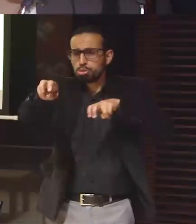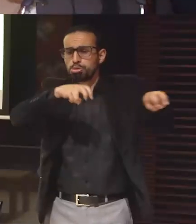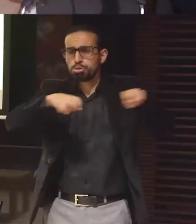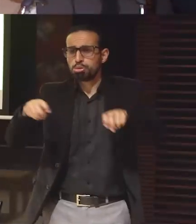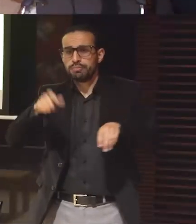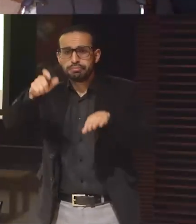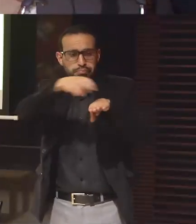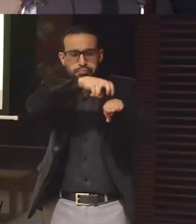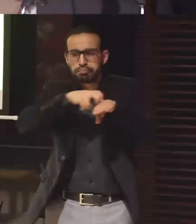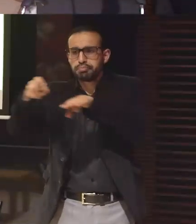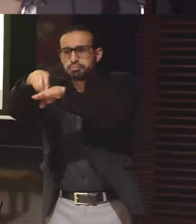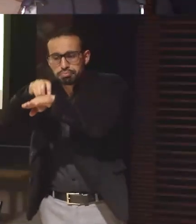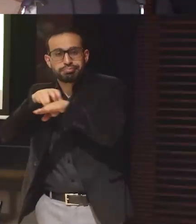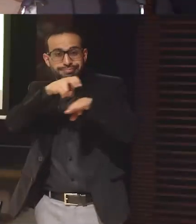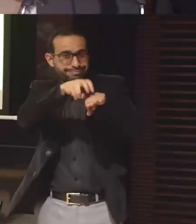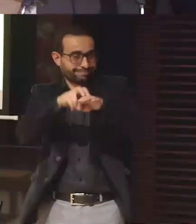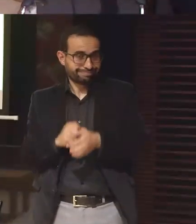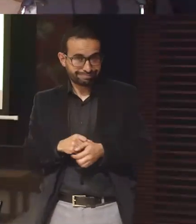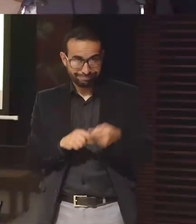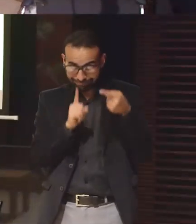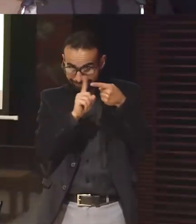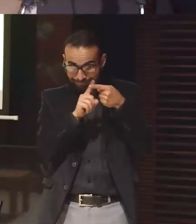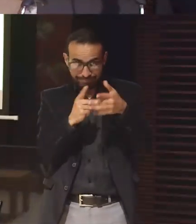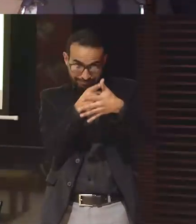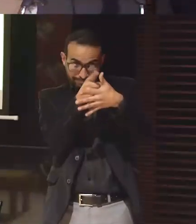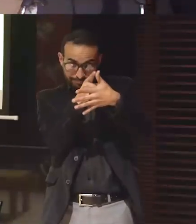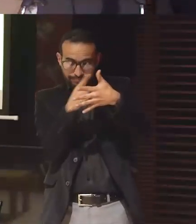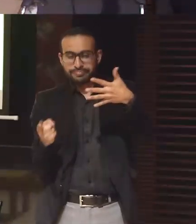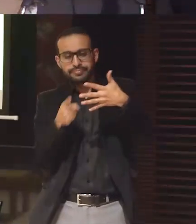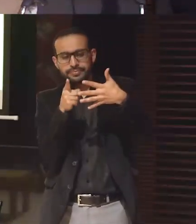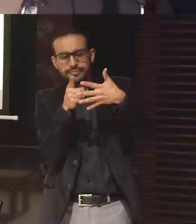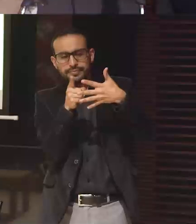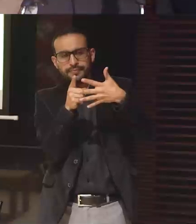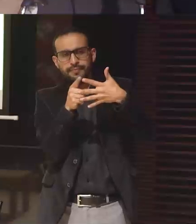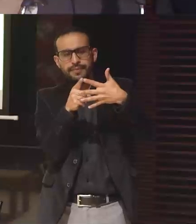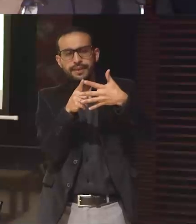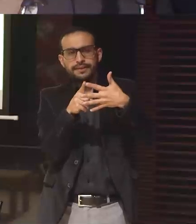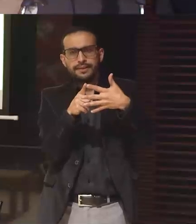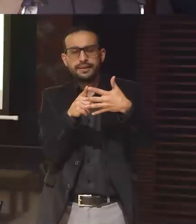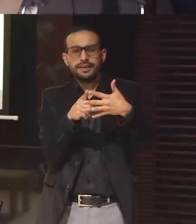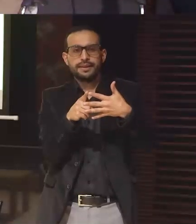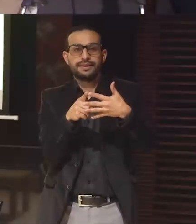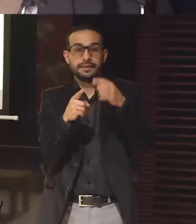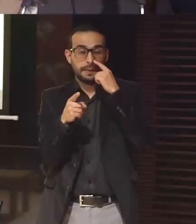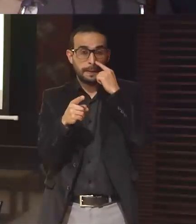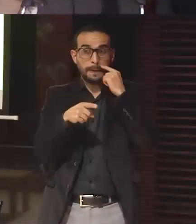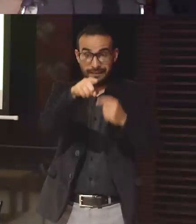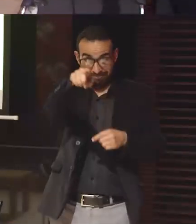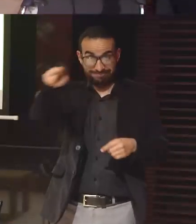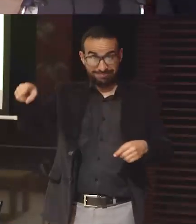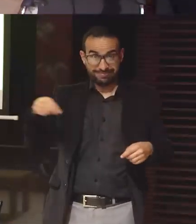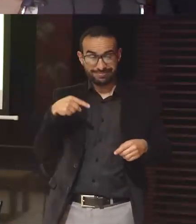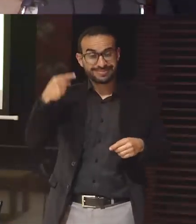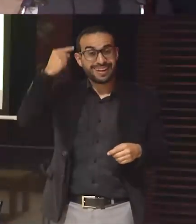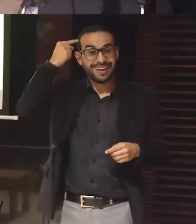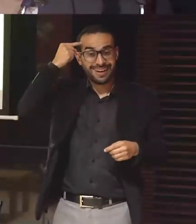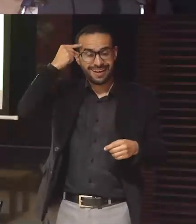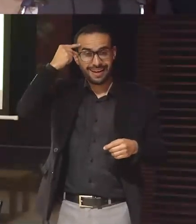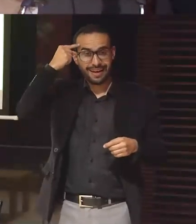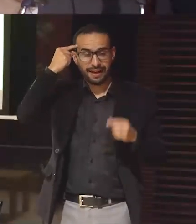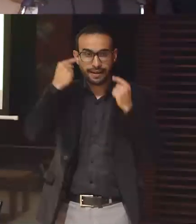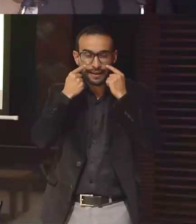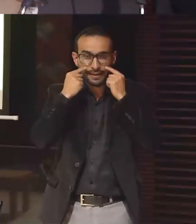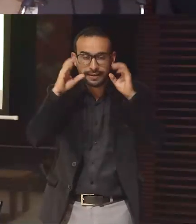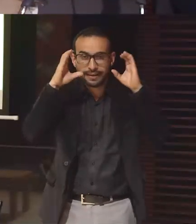haciendo. Lo segundo es que nosotros debemos convertir en nuestro discurso, únicamente abriendo los ojos y viendo